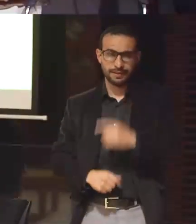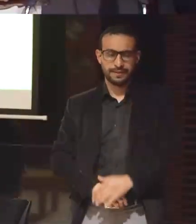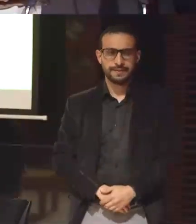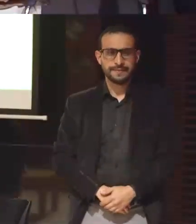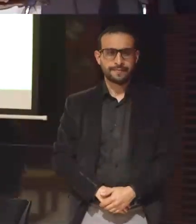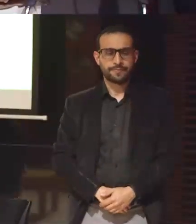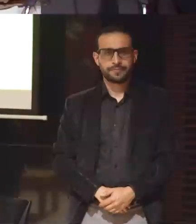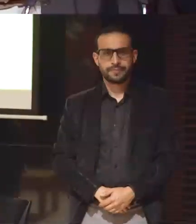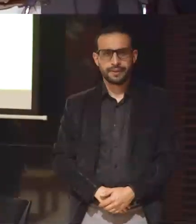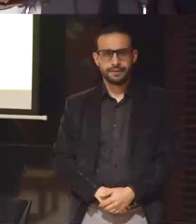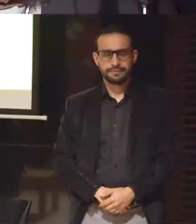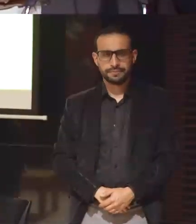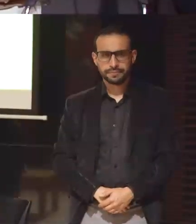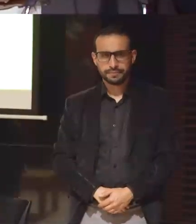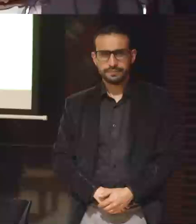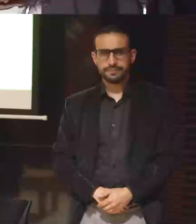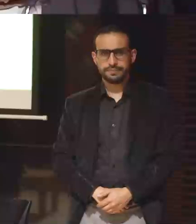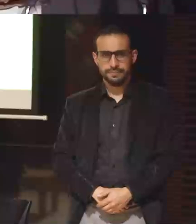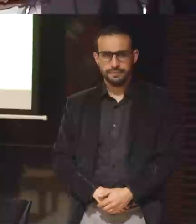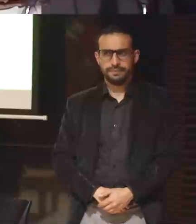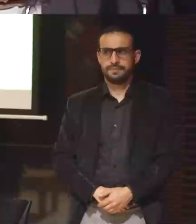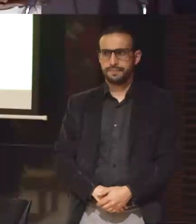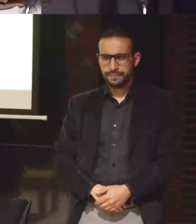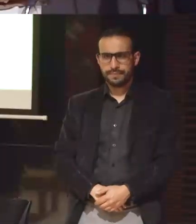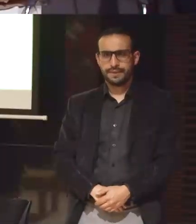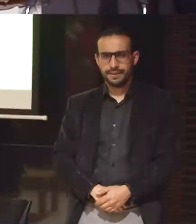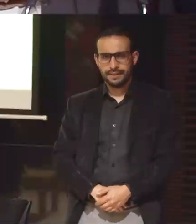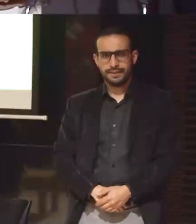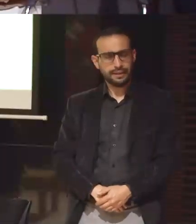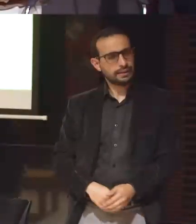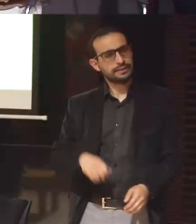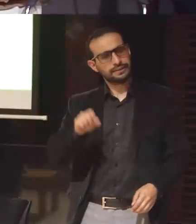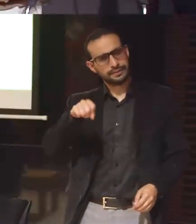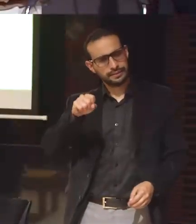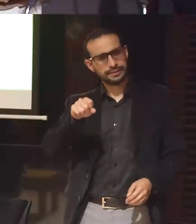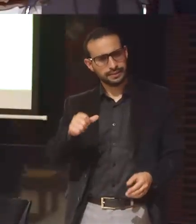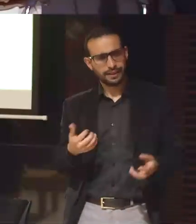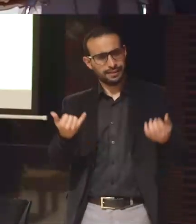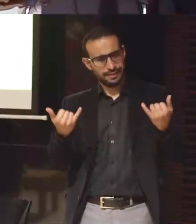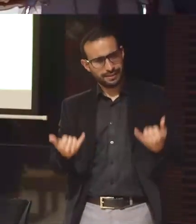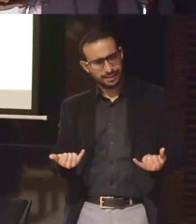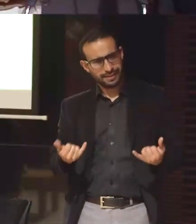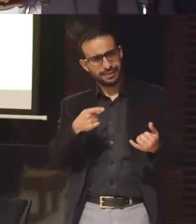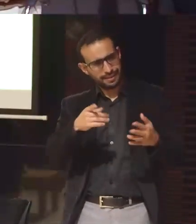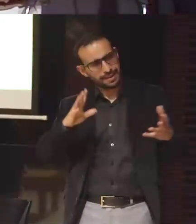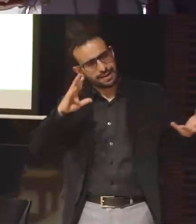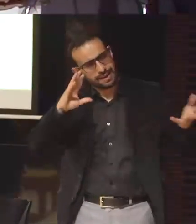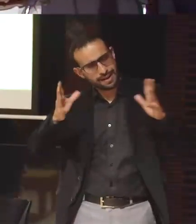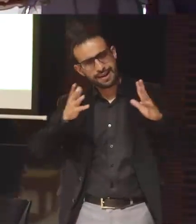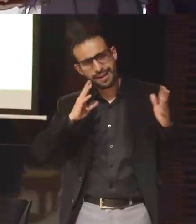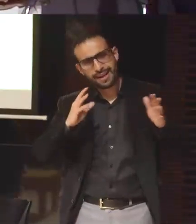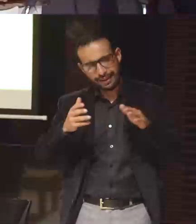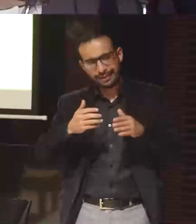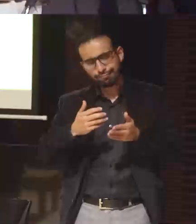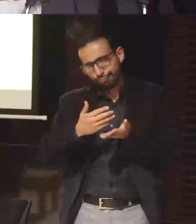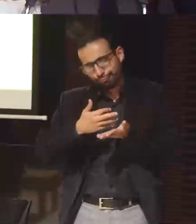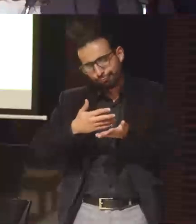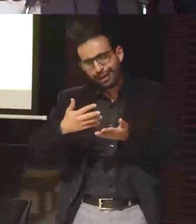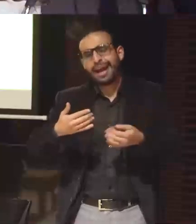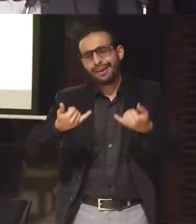Resaltaría de toda esta larga conversación que lentamente se aproxima a su final.